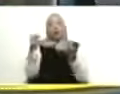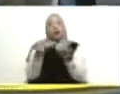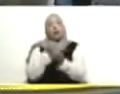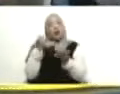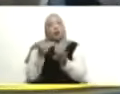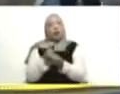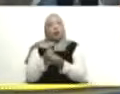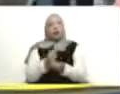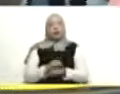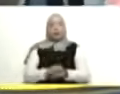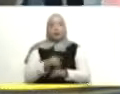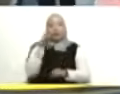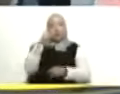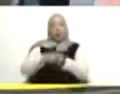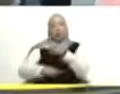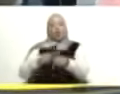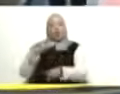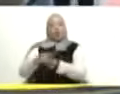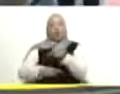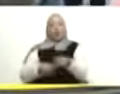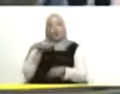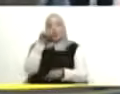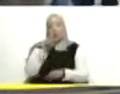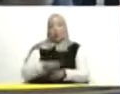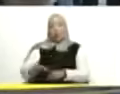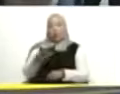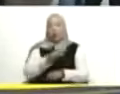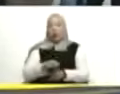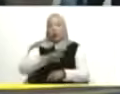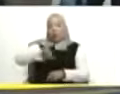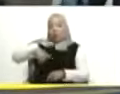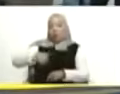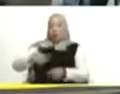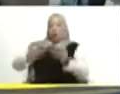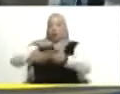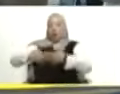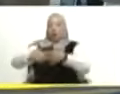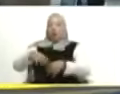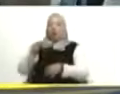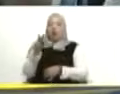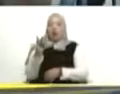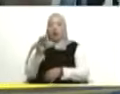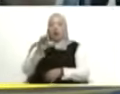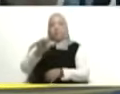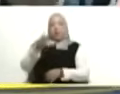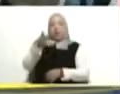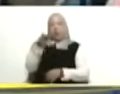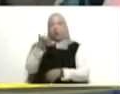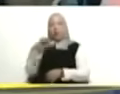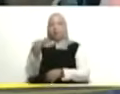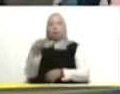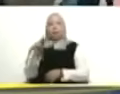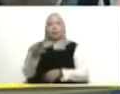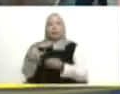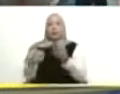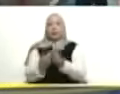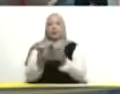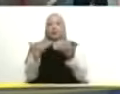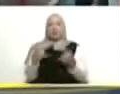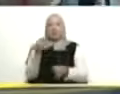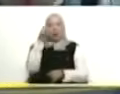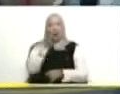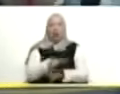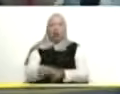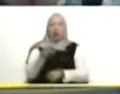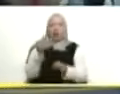trabajadores, trabajadoras, de los profesionales. Nuestra Pequibén, recuperamos monómeros plenamente. Monómeros está al, bella.